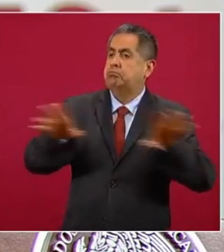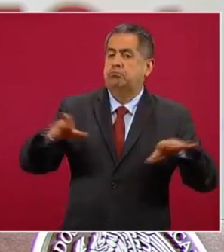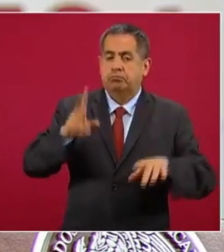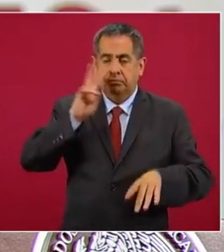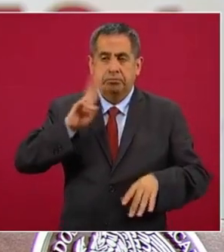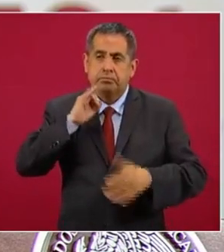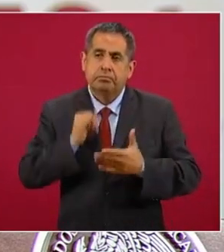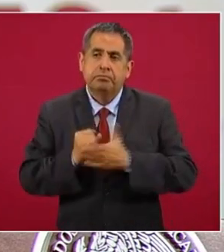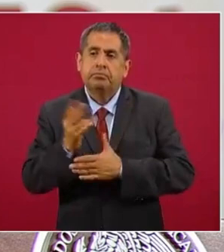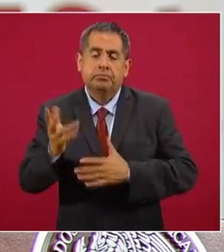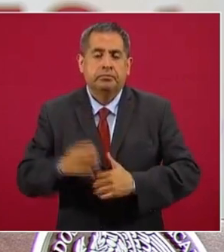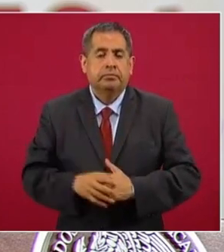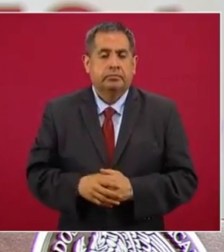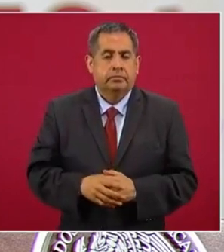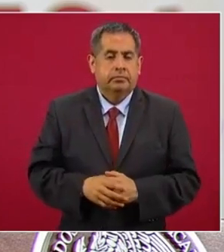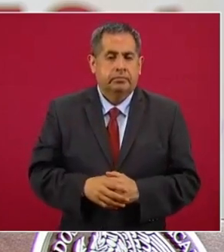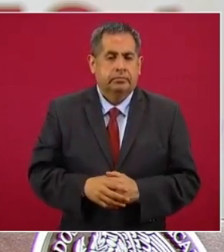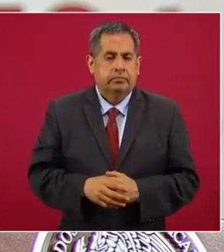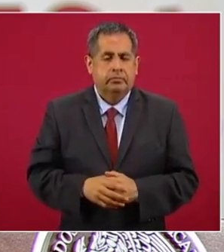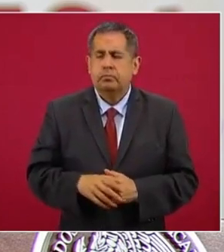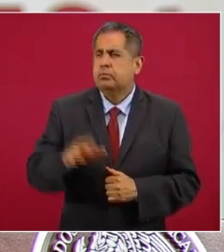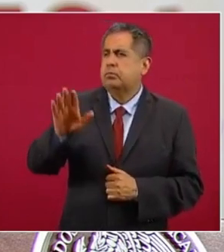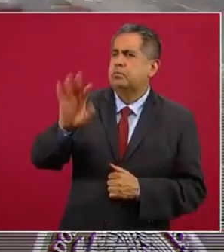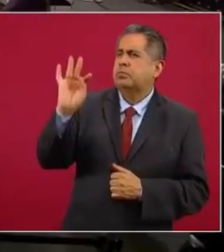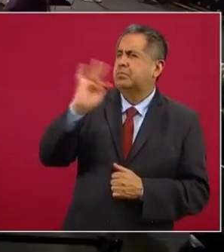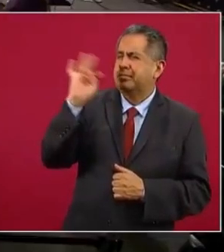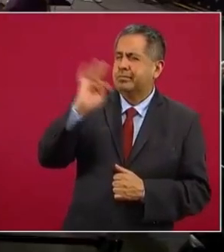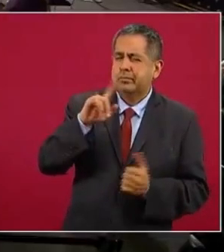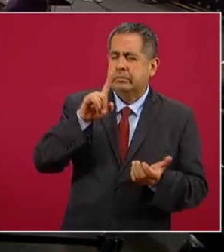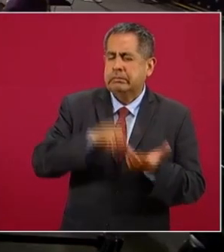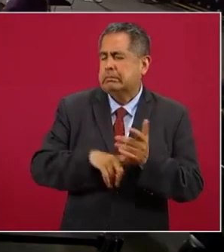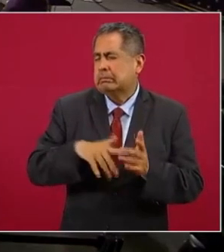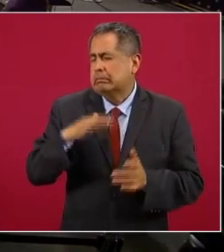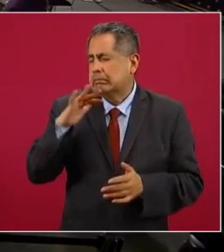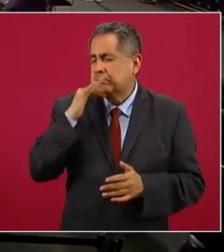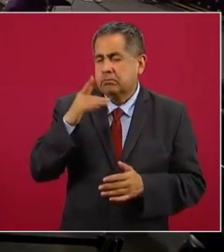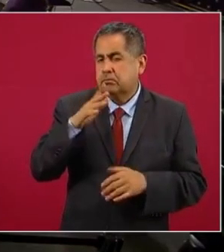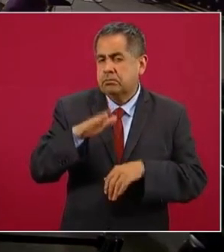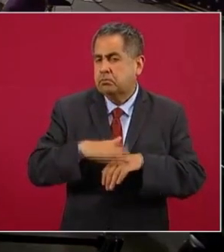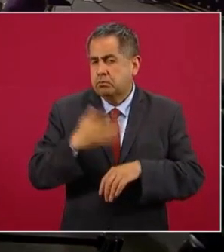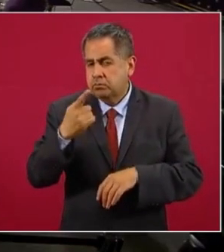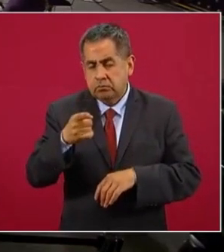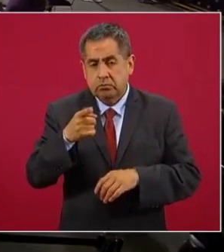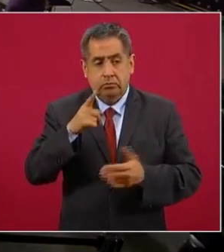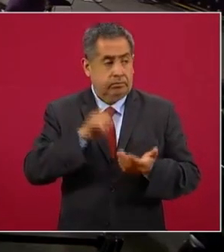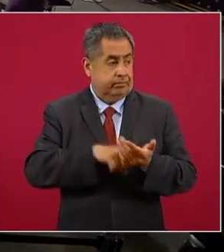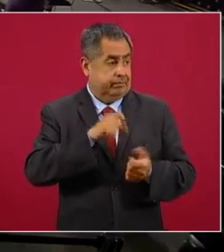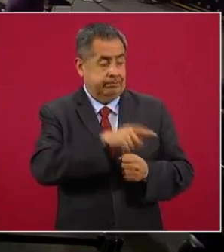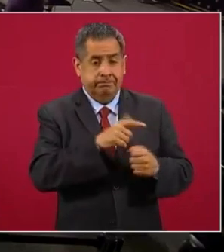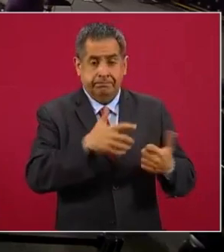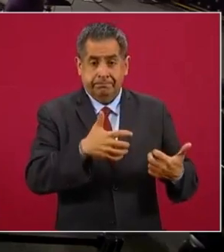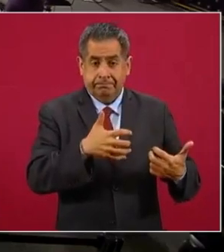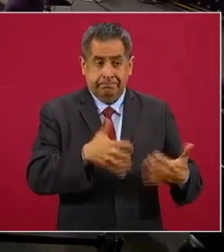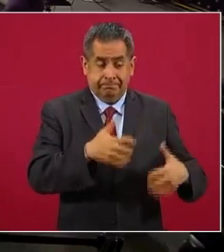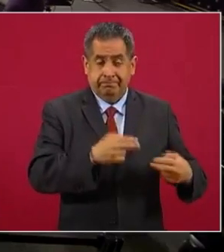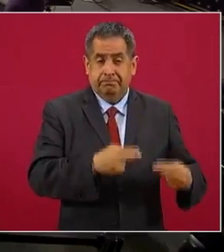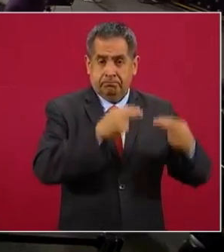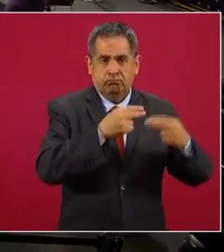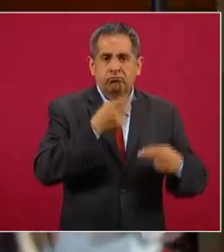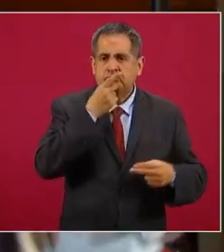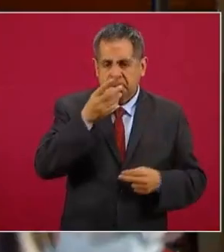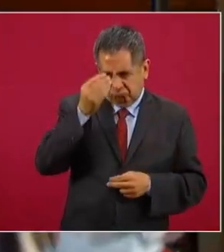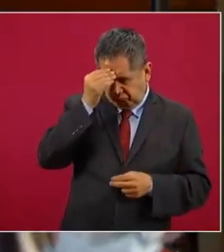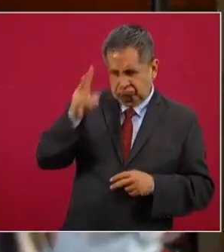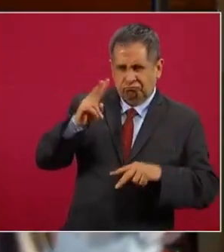decida. Incluso si hubiera mano negra en ese sentido, le digo porque el propio empresario anunció todo esto de un caos